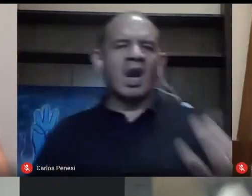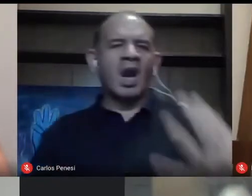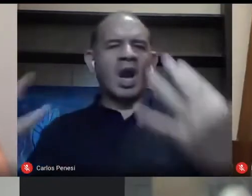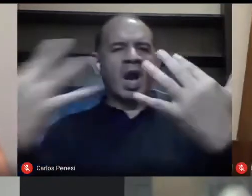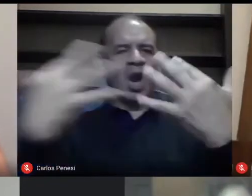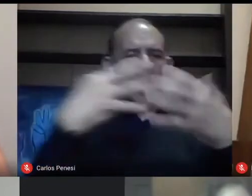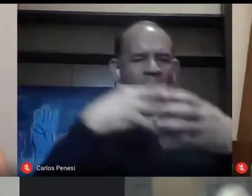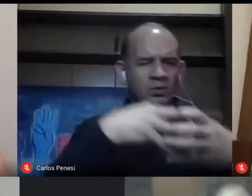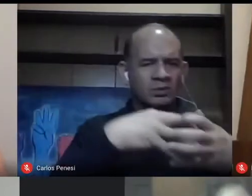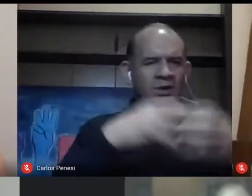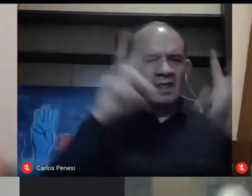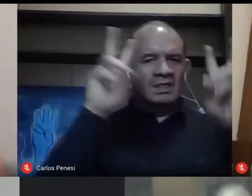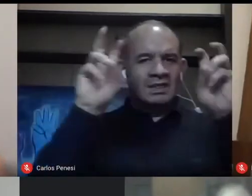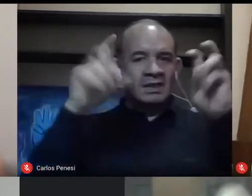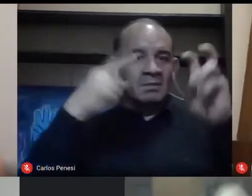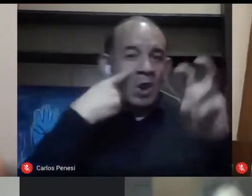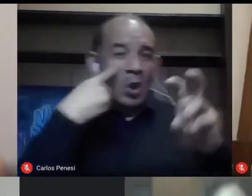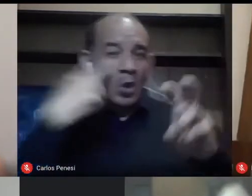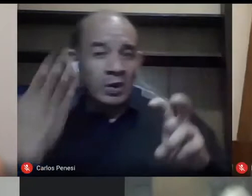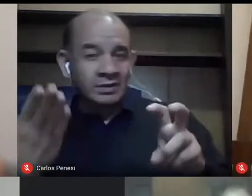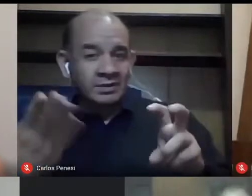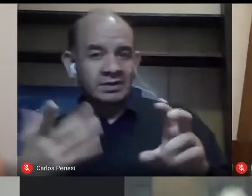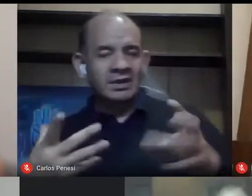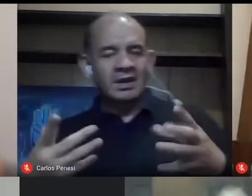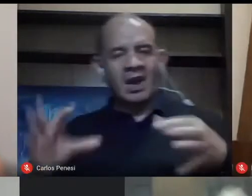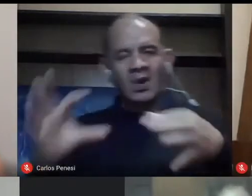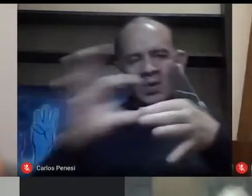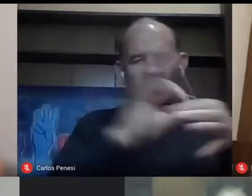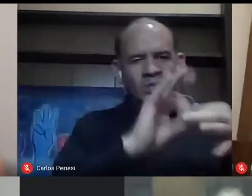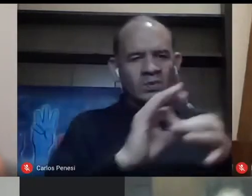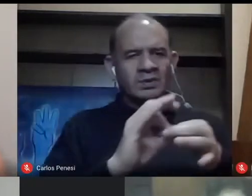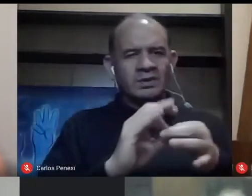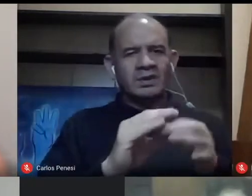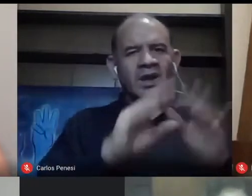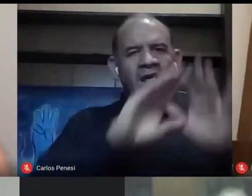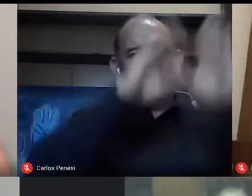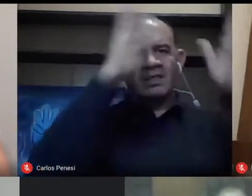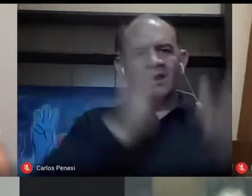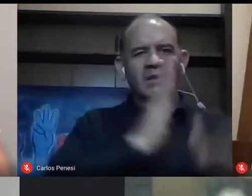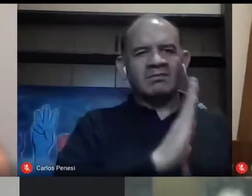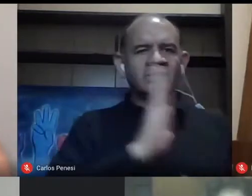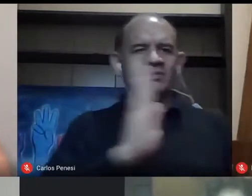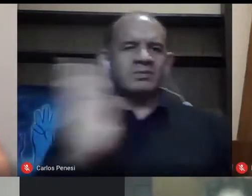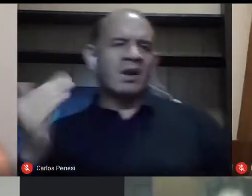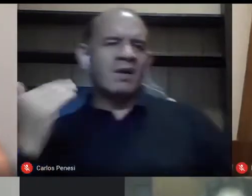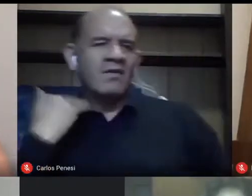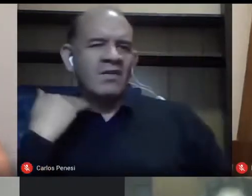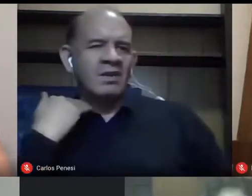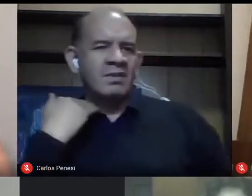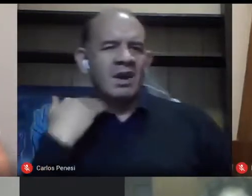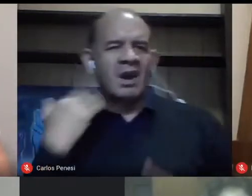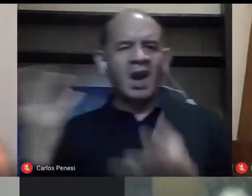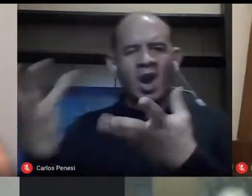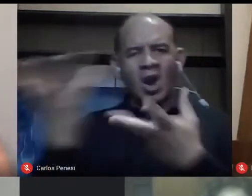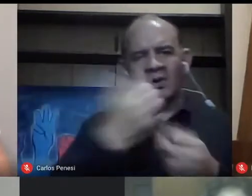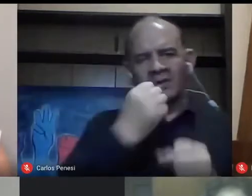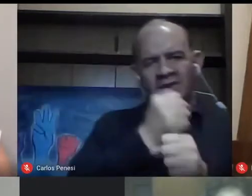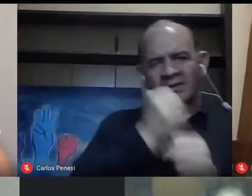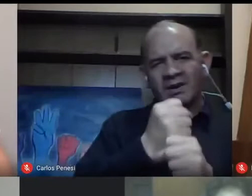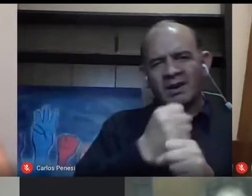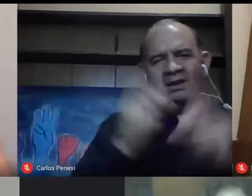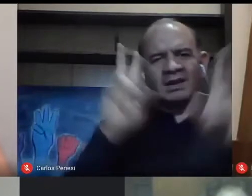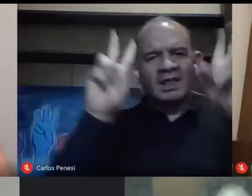en el tema, y por supuesto las redes de bibliotecas que vienen también trabajando en el